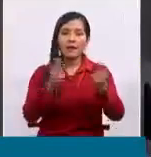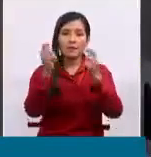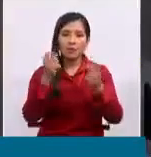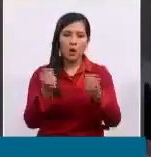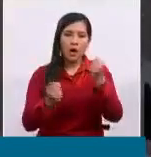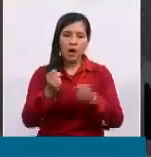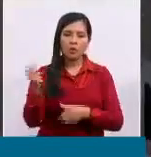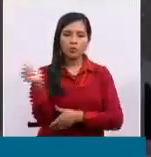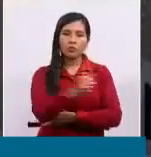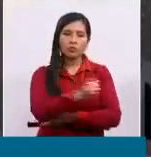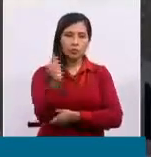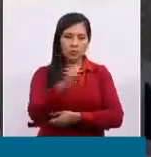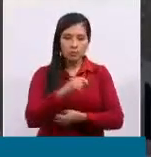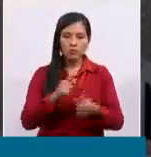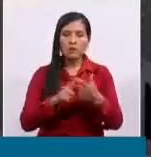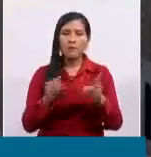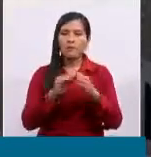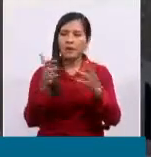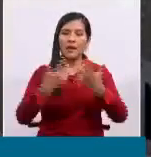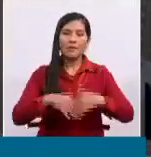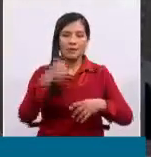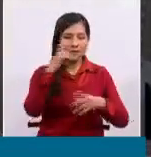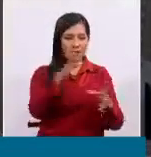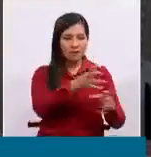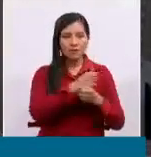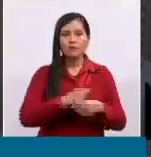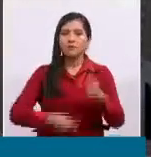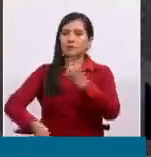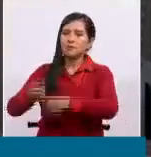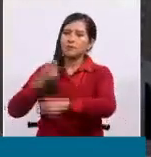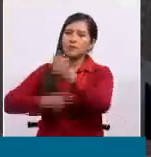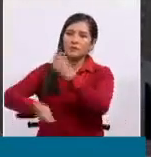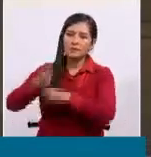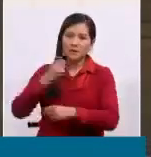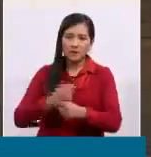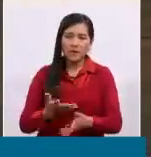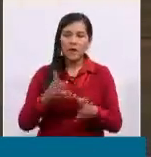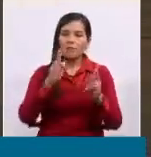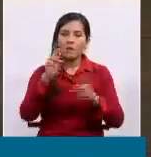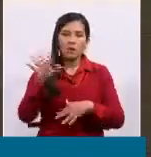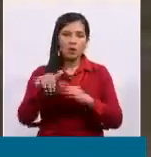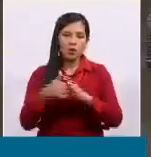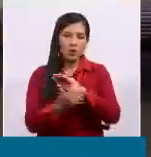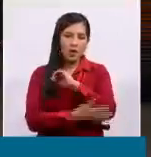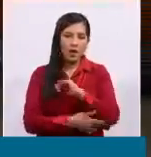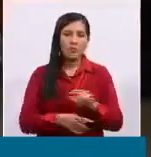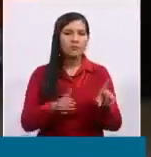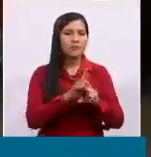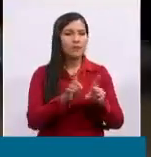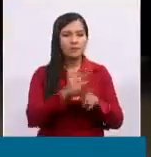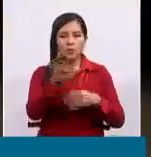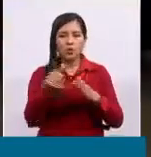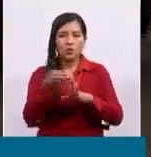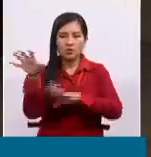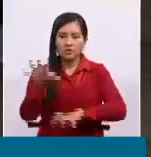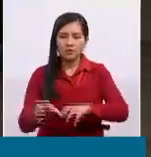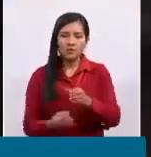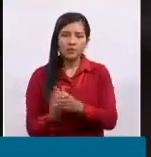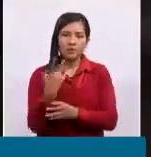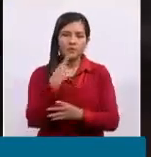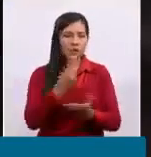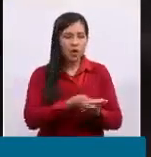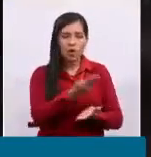las empresas que se dedican a la distribución y comercialización de productos agrícolas y sobre todo todos nuestros agricultores, ¿no? Que van a